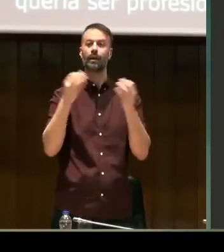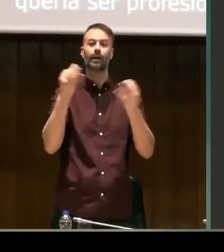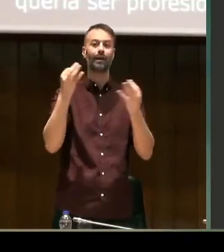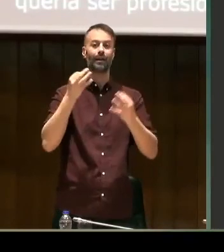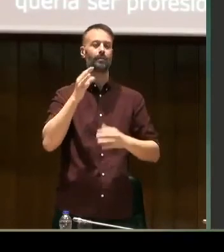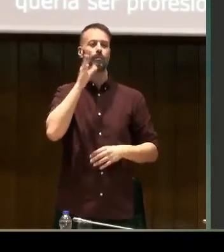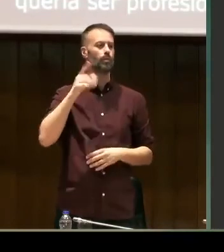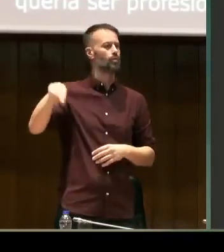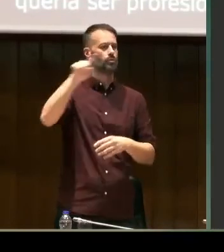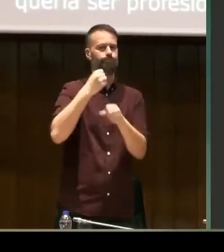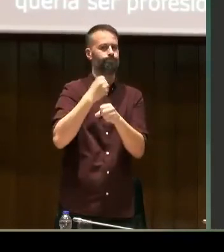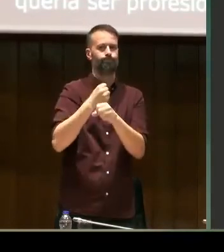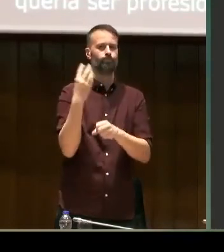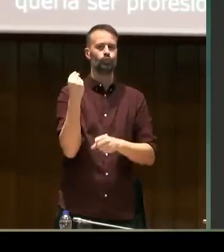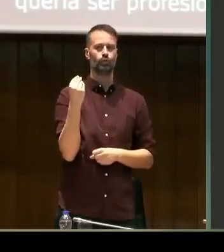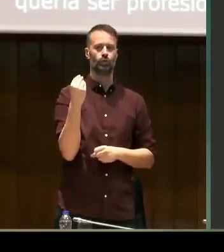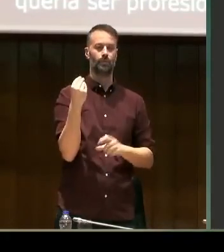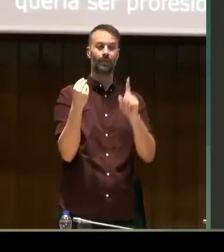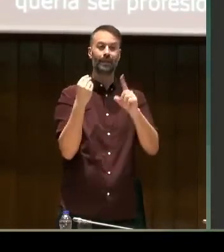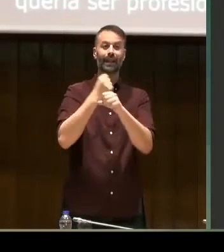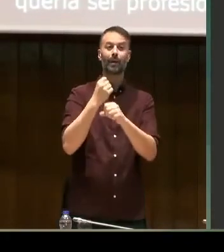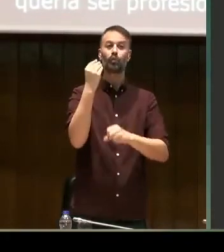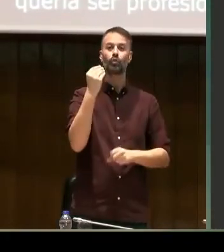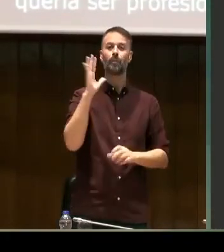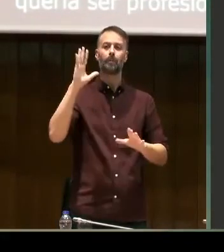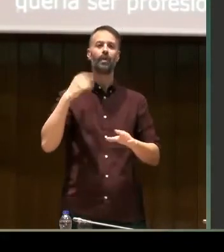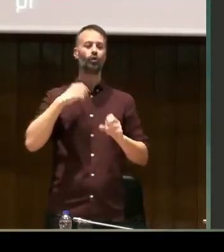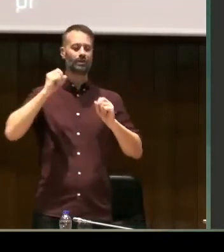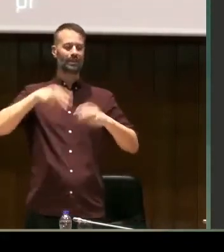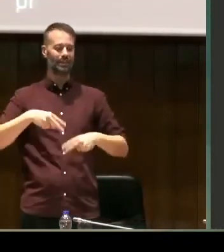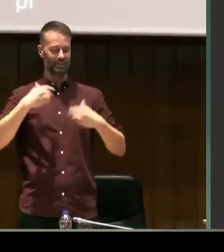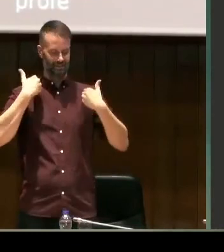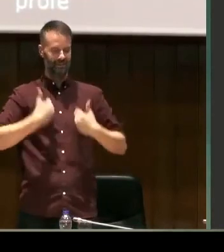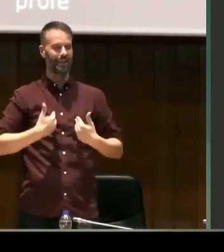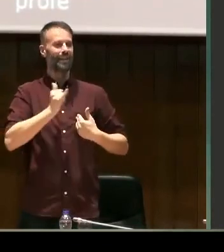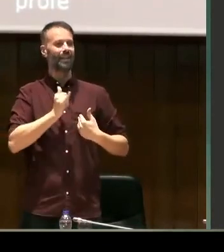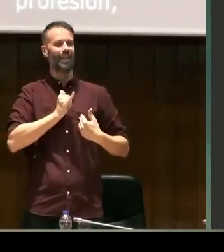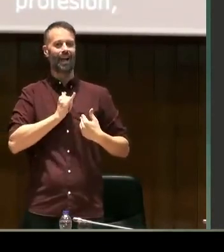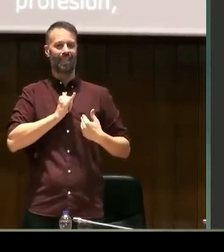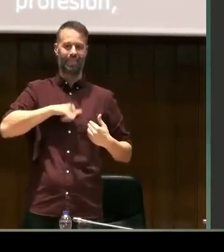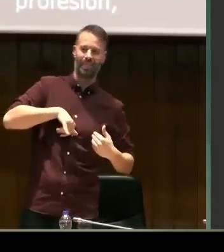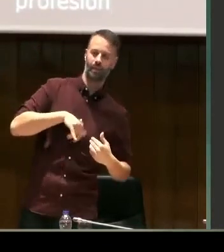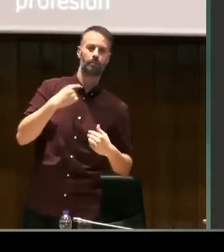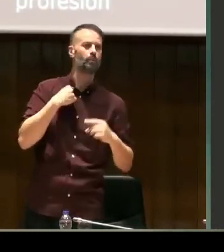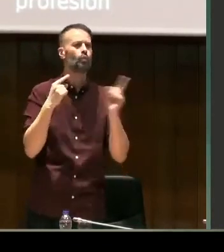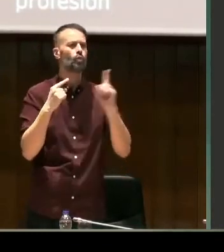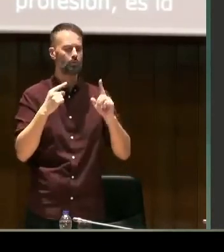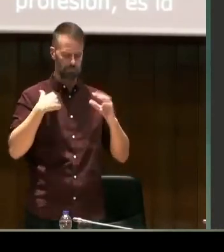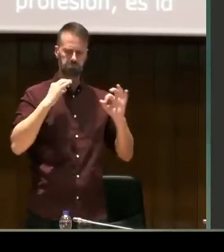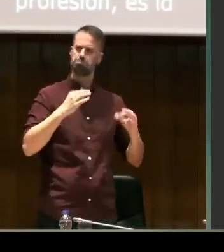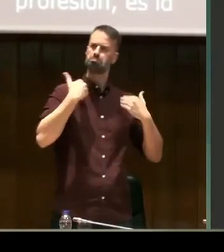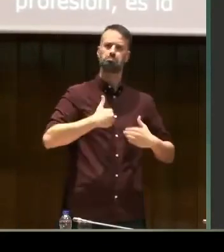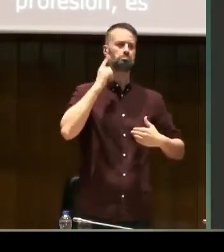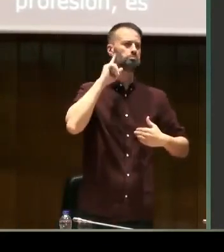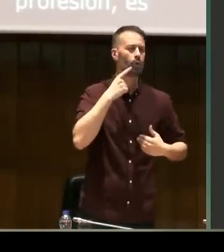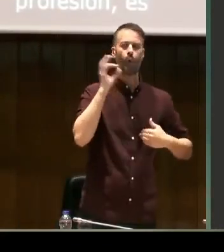del trabajo que supone. Hay muchísimo talento pero se necesita de muchísimo trabajo.